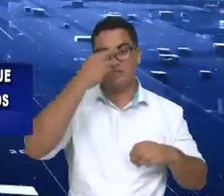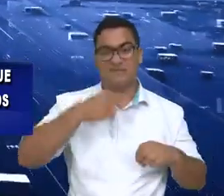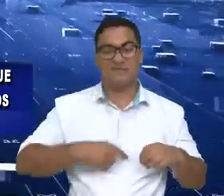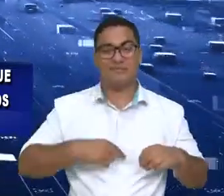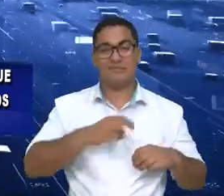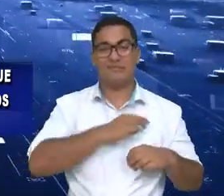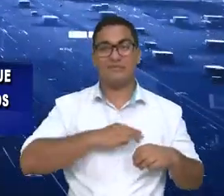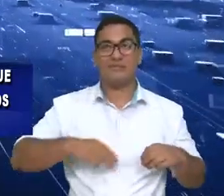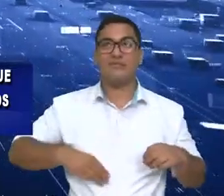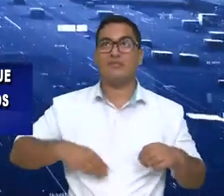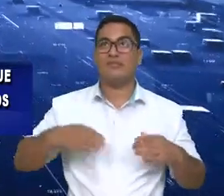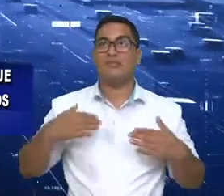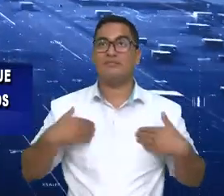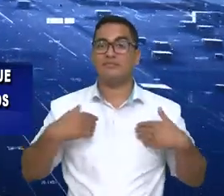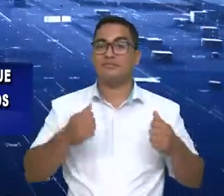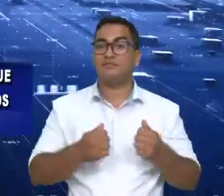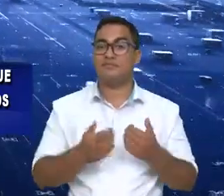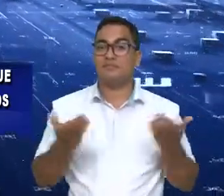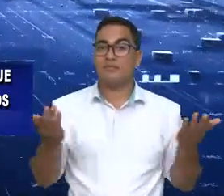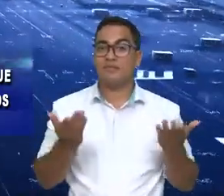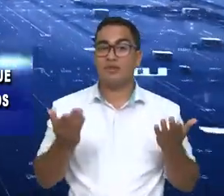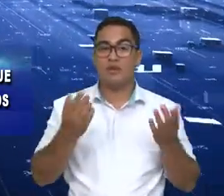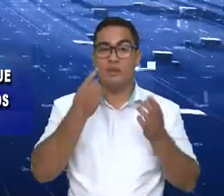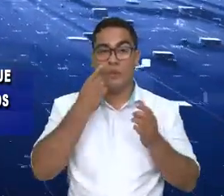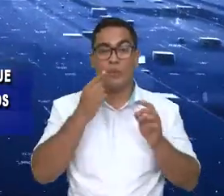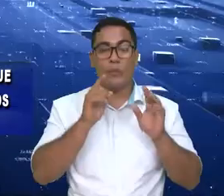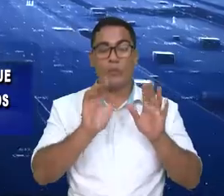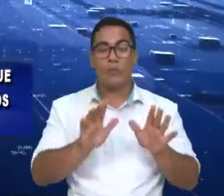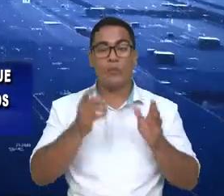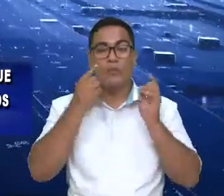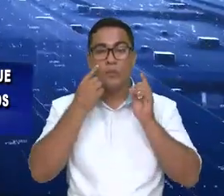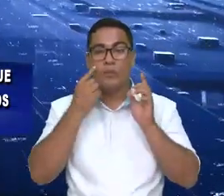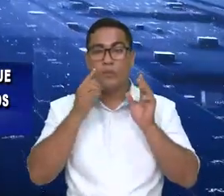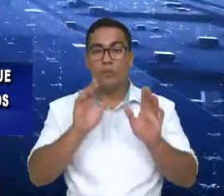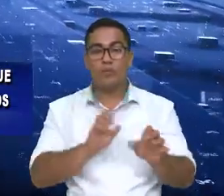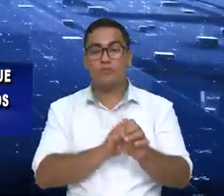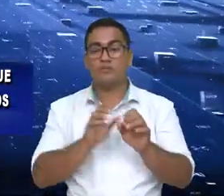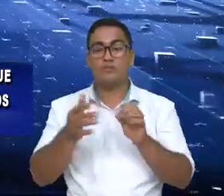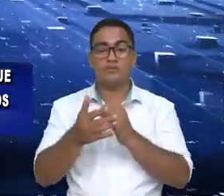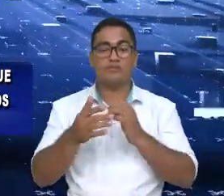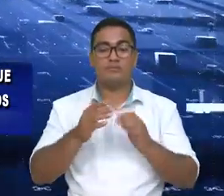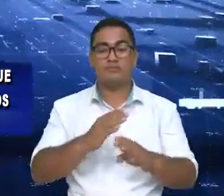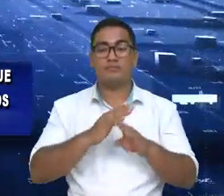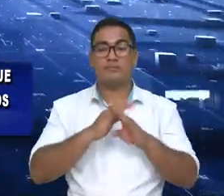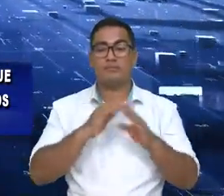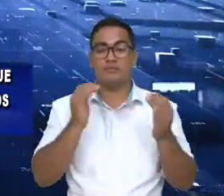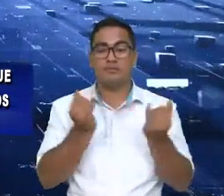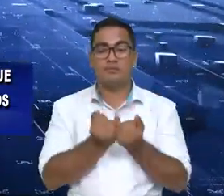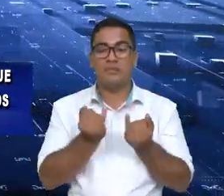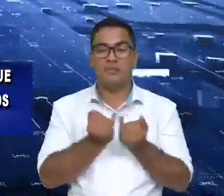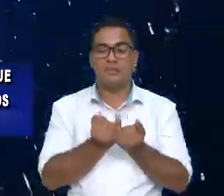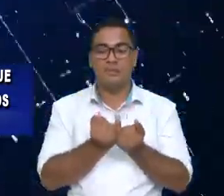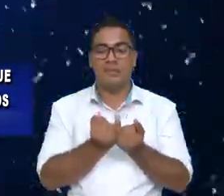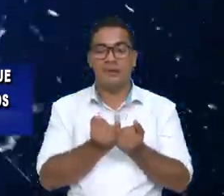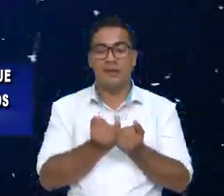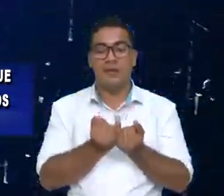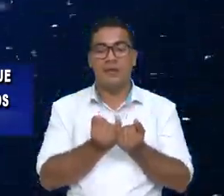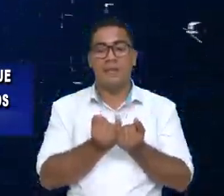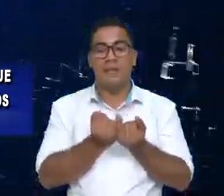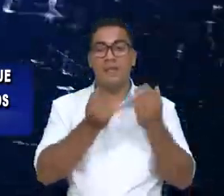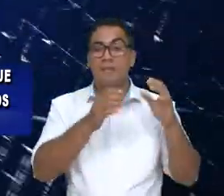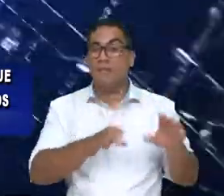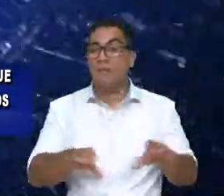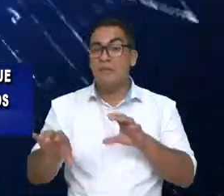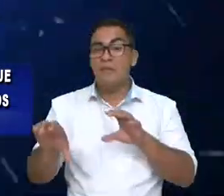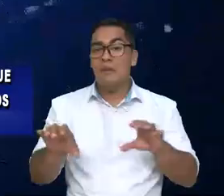de Salud el protocolo para enfrentar el coronavirus. También en esta actividad